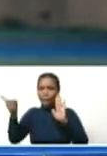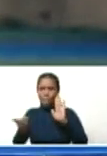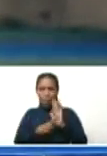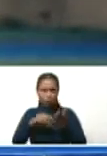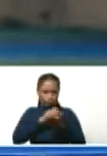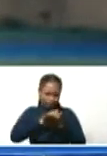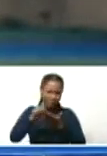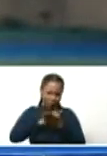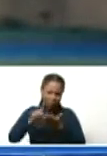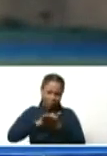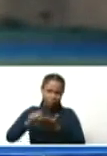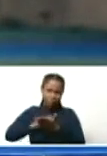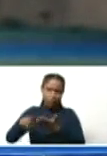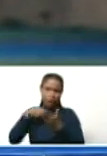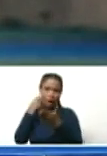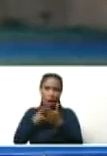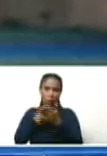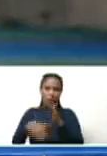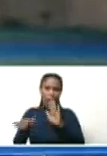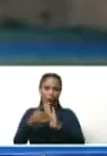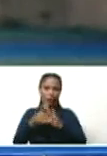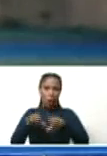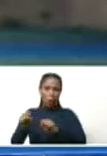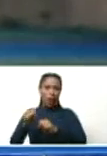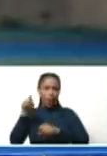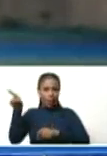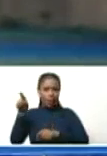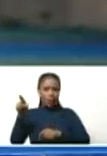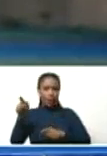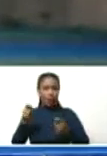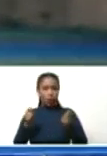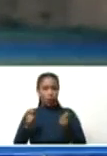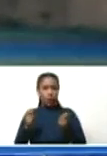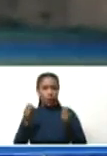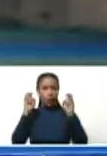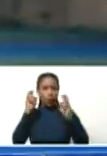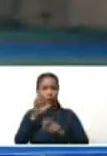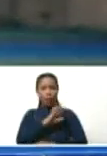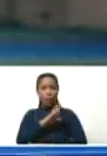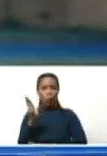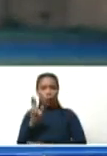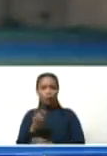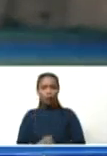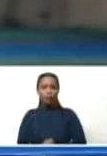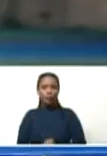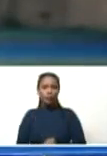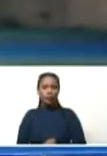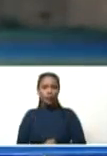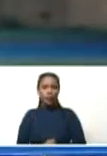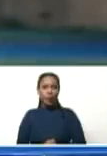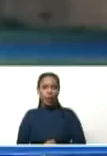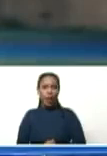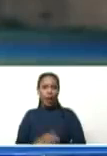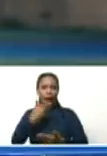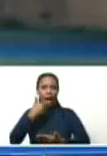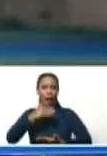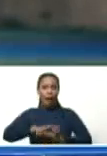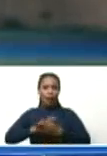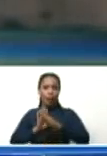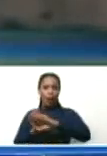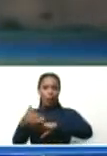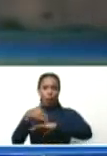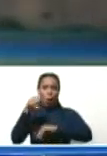doctrina, de la lucha anticolonialista, de la doctrina republicana, de la doctrina bolivariana. La Carta de Jamaica hoy